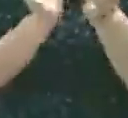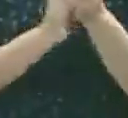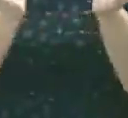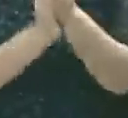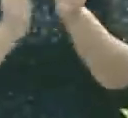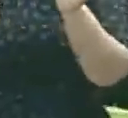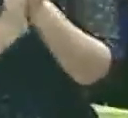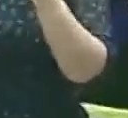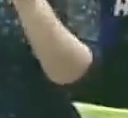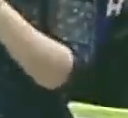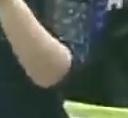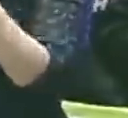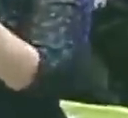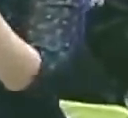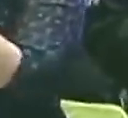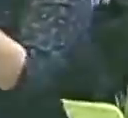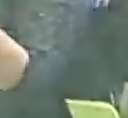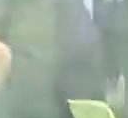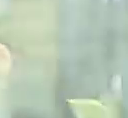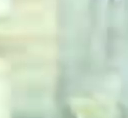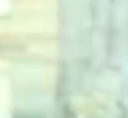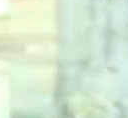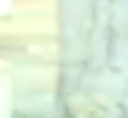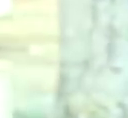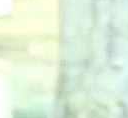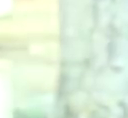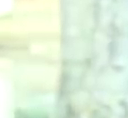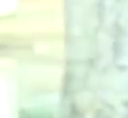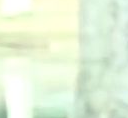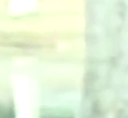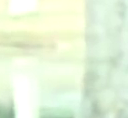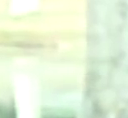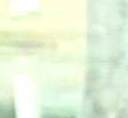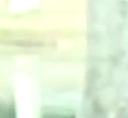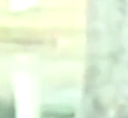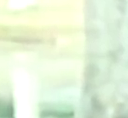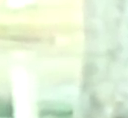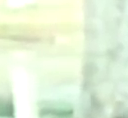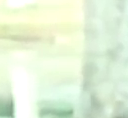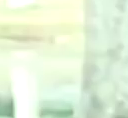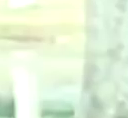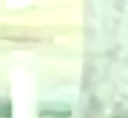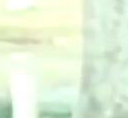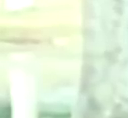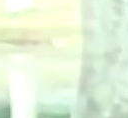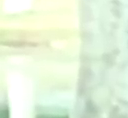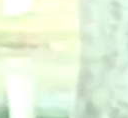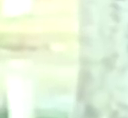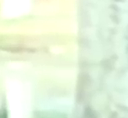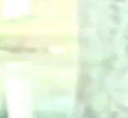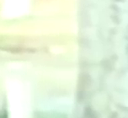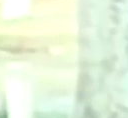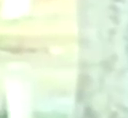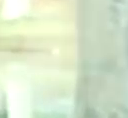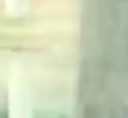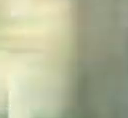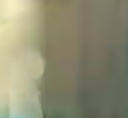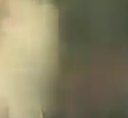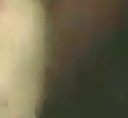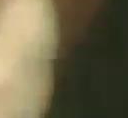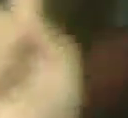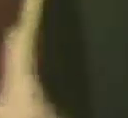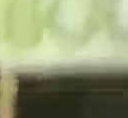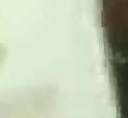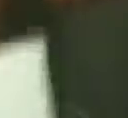Nicolás Maduro Moros comparte una reunión de trabajo con los integrantes